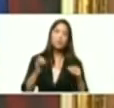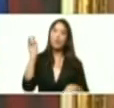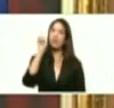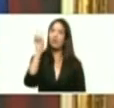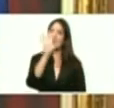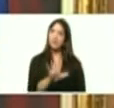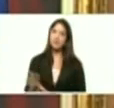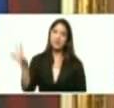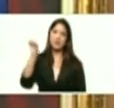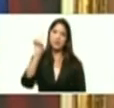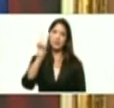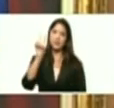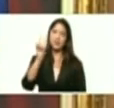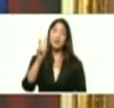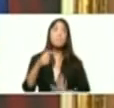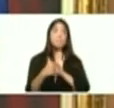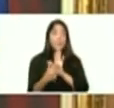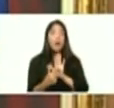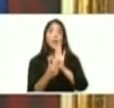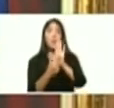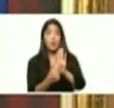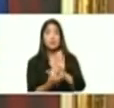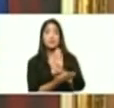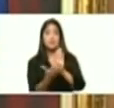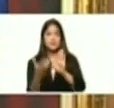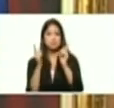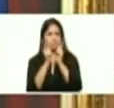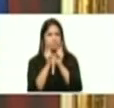país. Y para muestra varios botones.